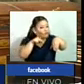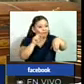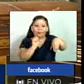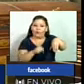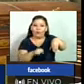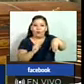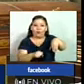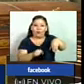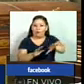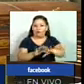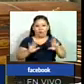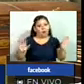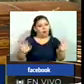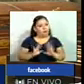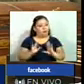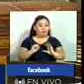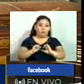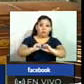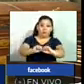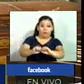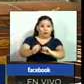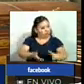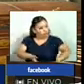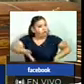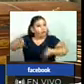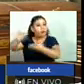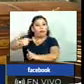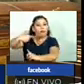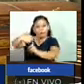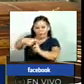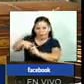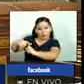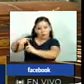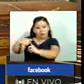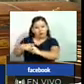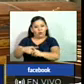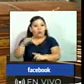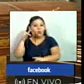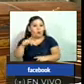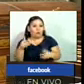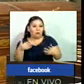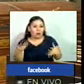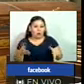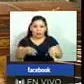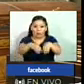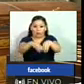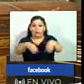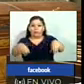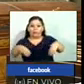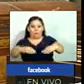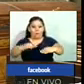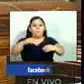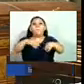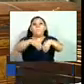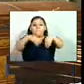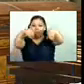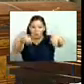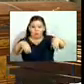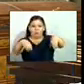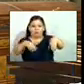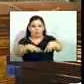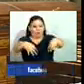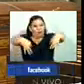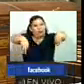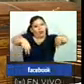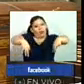sino que directamente los llevan al cementerio ahora los están pidiendo sellados y solamente con papel